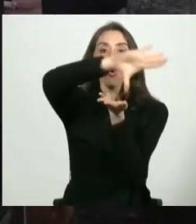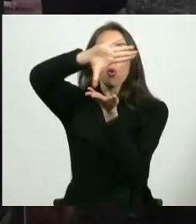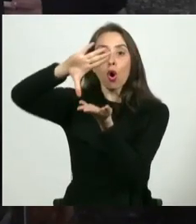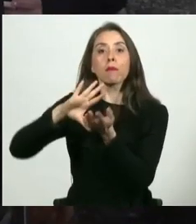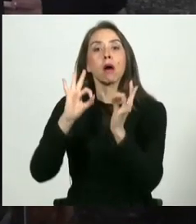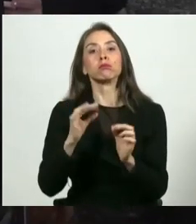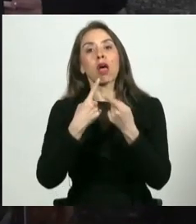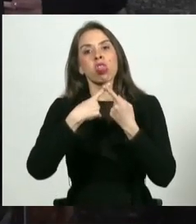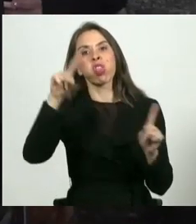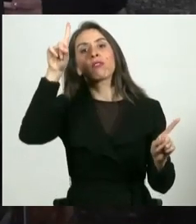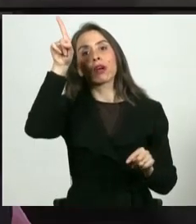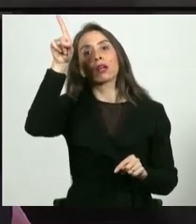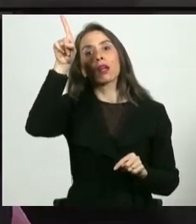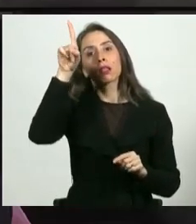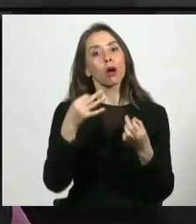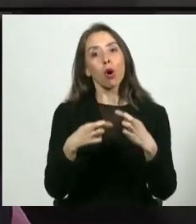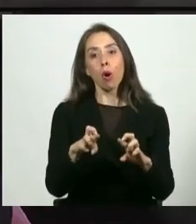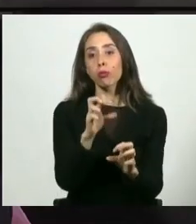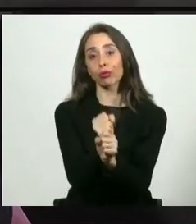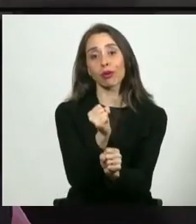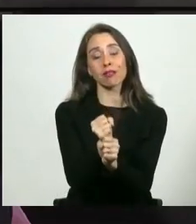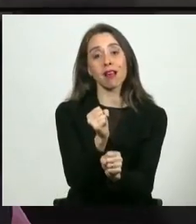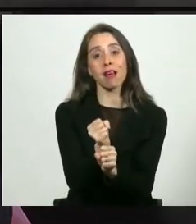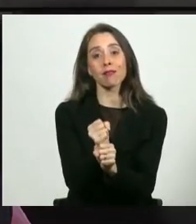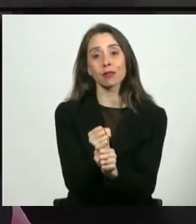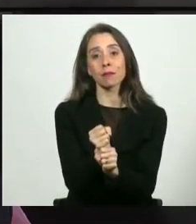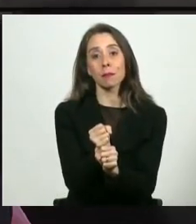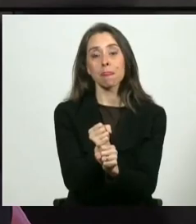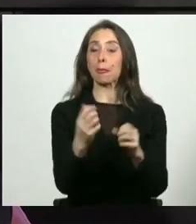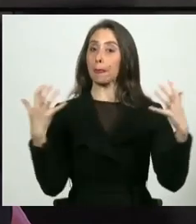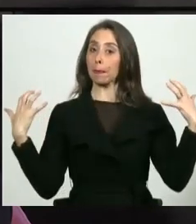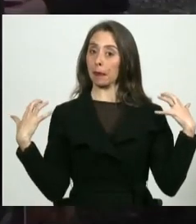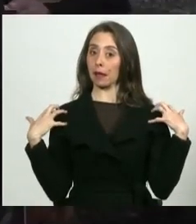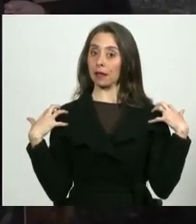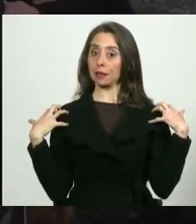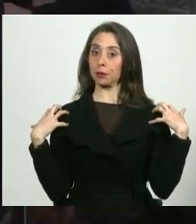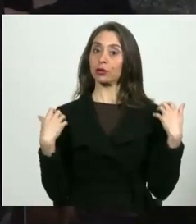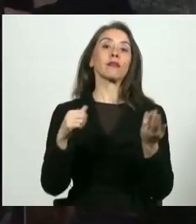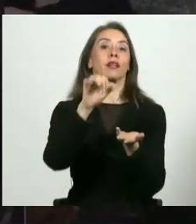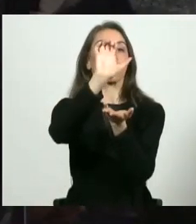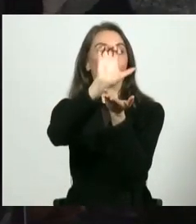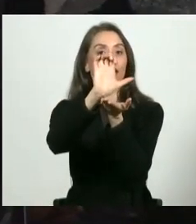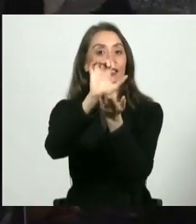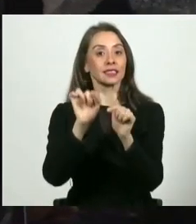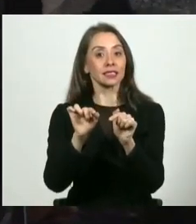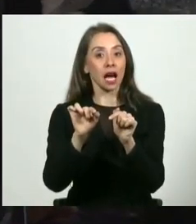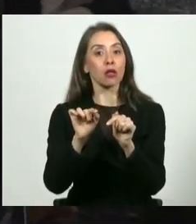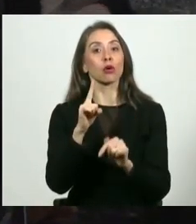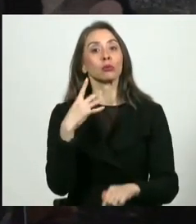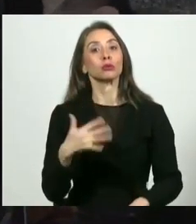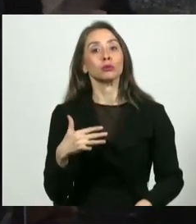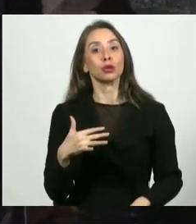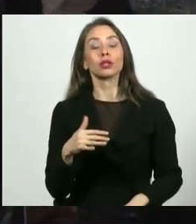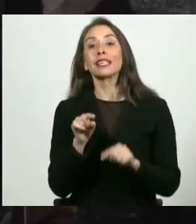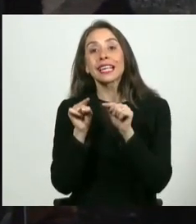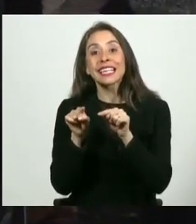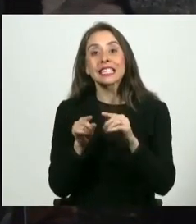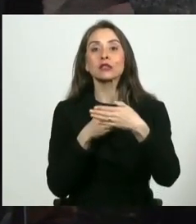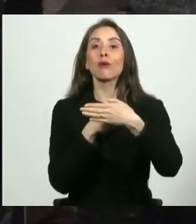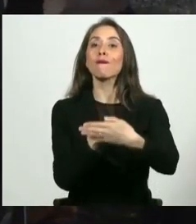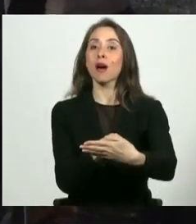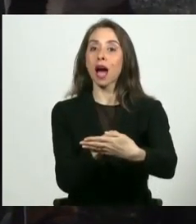distinto. Por lo tanto, creo que las oportunidades laborales y la responsabilidad que tiene el Estado en esto es preponderante. Esa es una